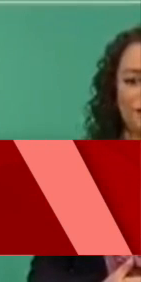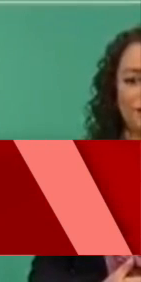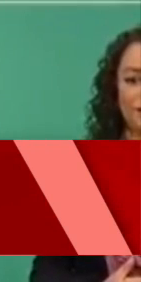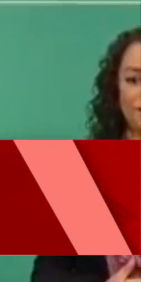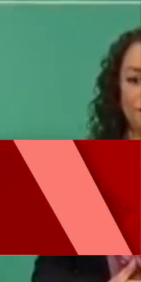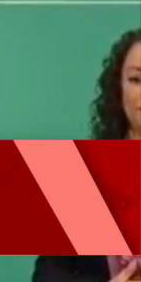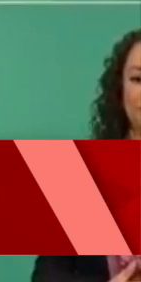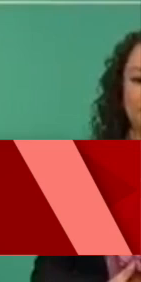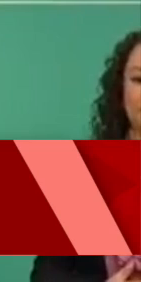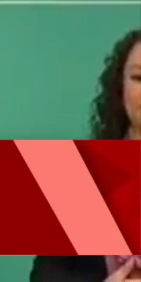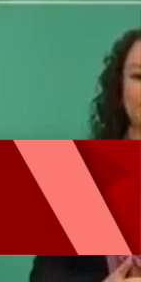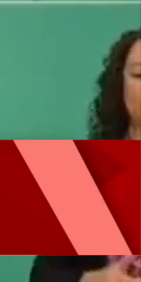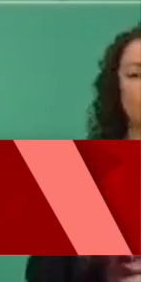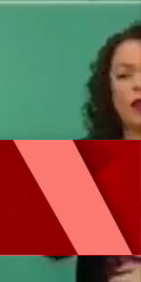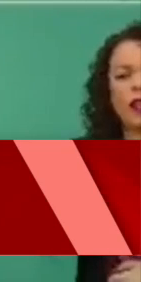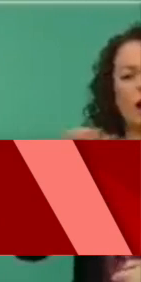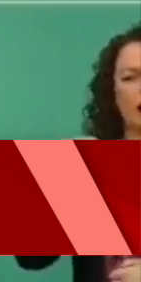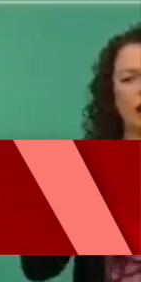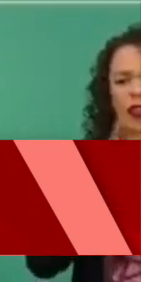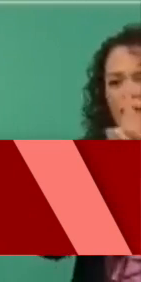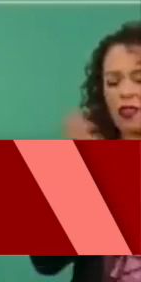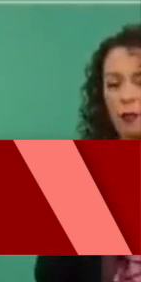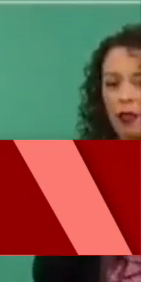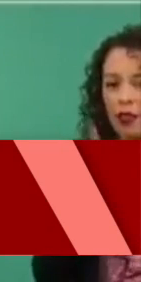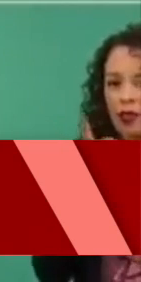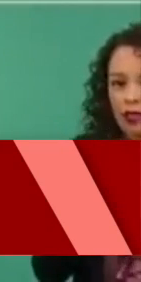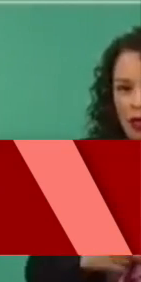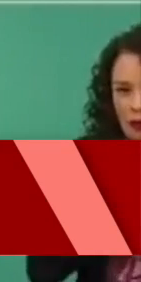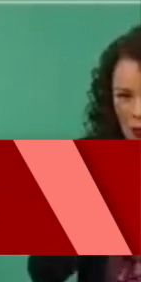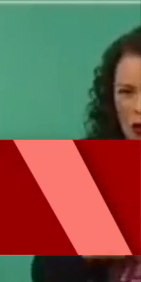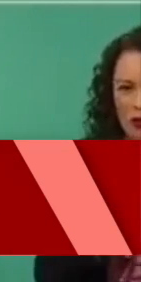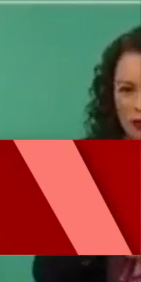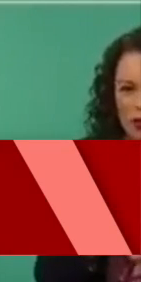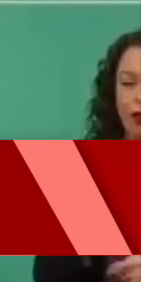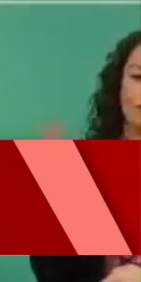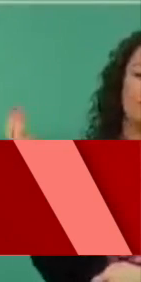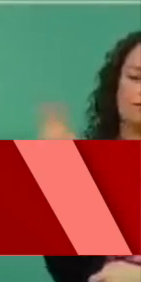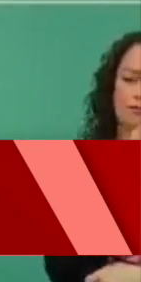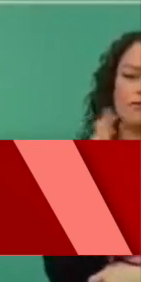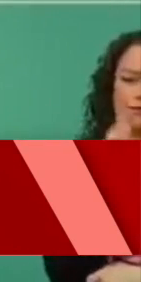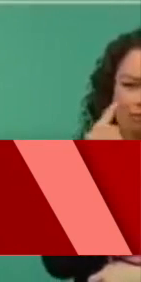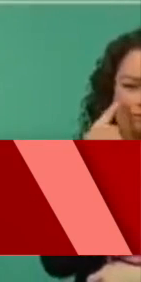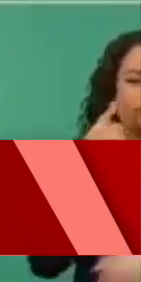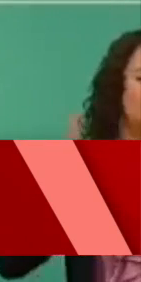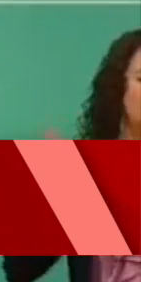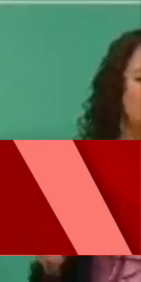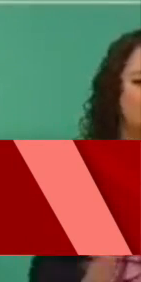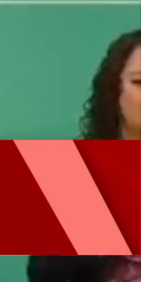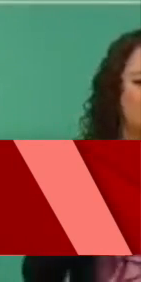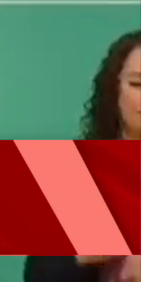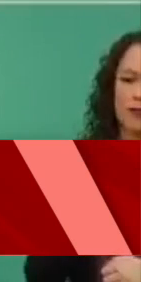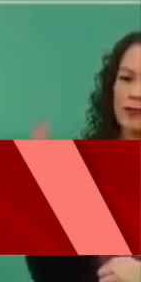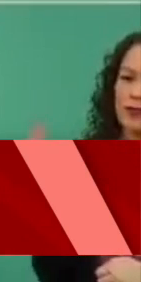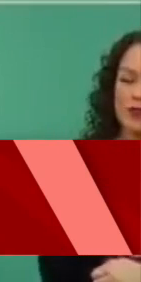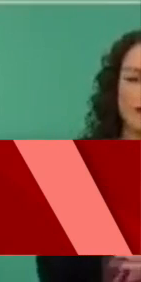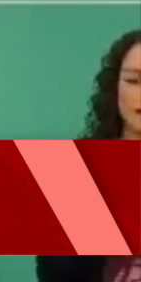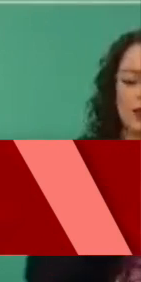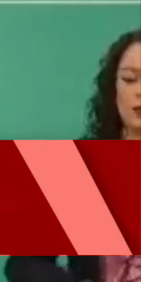Todo lo que es deporte, pues hay que impulsarlo, promoverlo